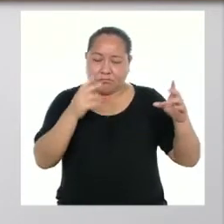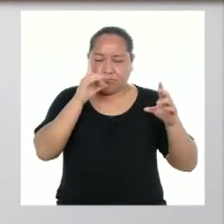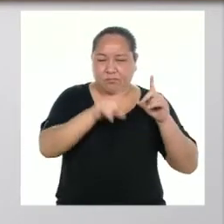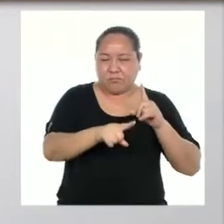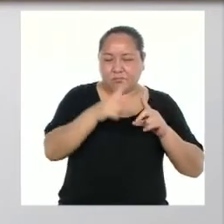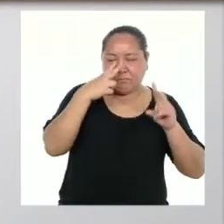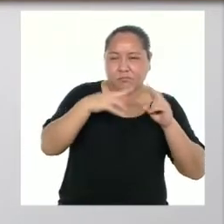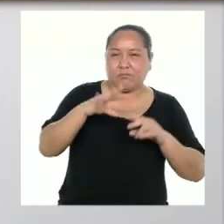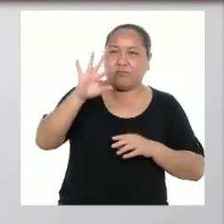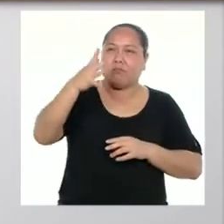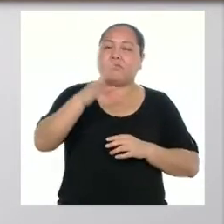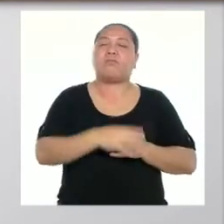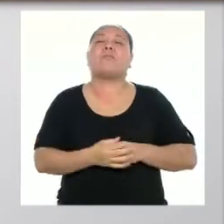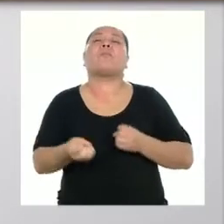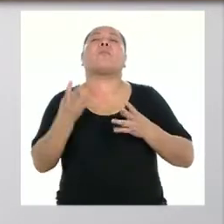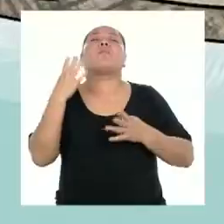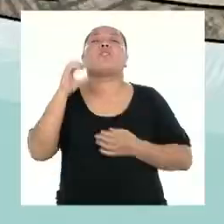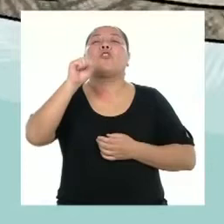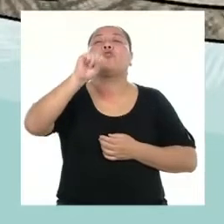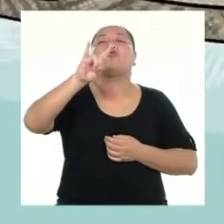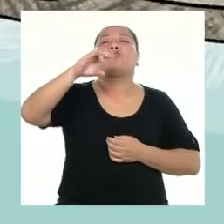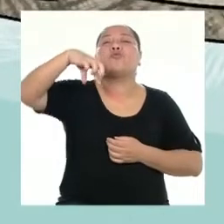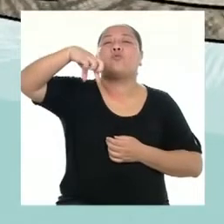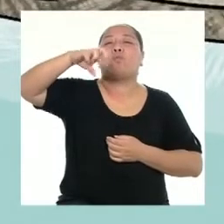medida de la superficie aproximada.